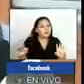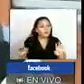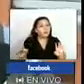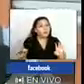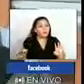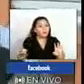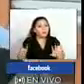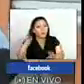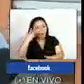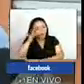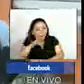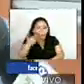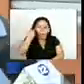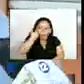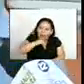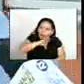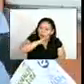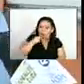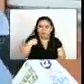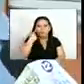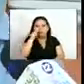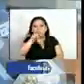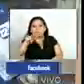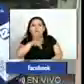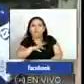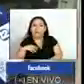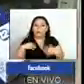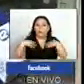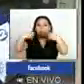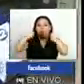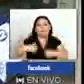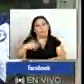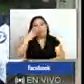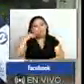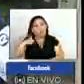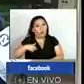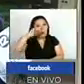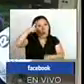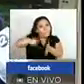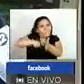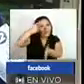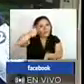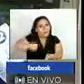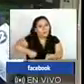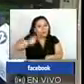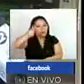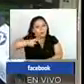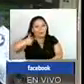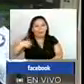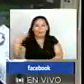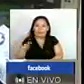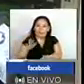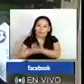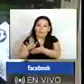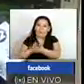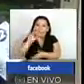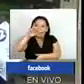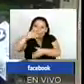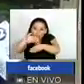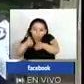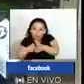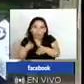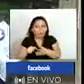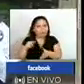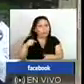jodido porque se han curado varias familias. Por ejemplo, yo salgo cada mes. Tengo que llevar mis tres cajitas para no